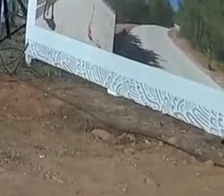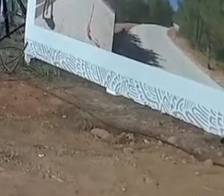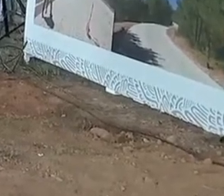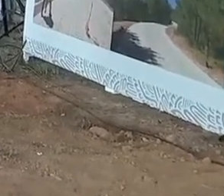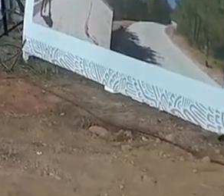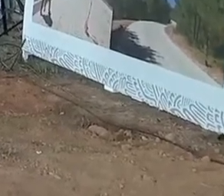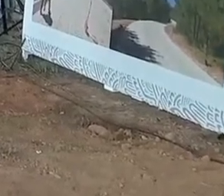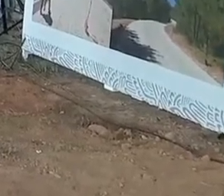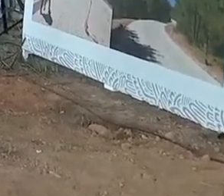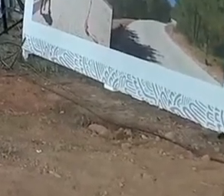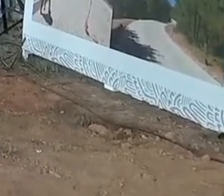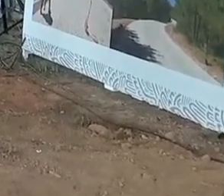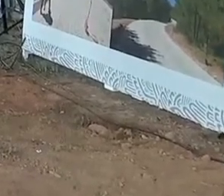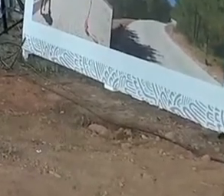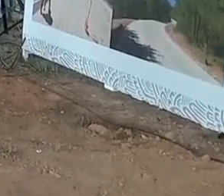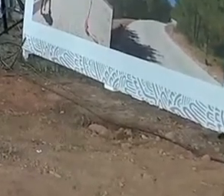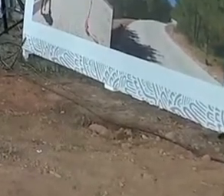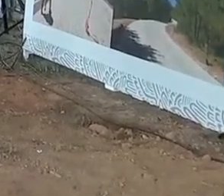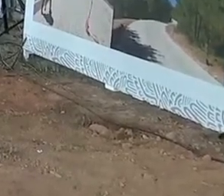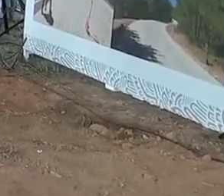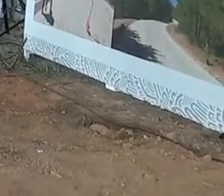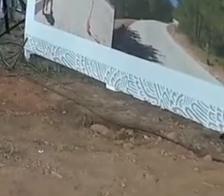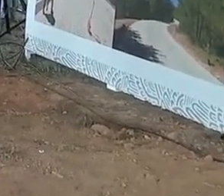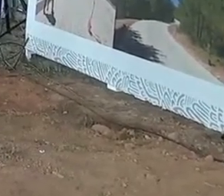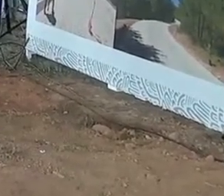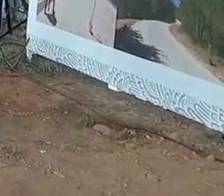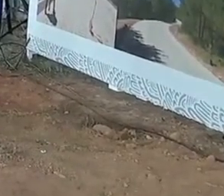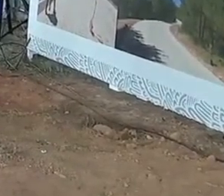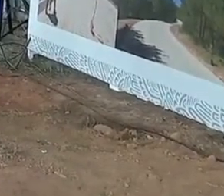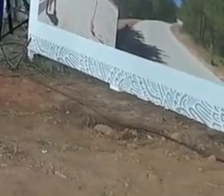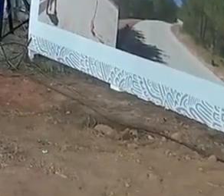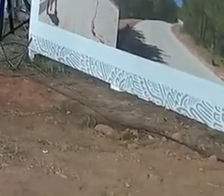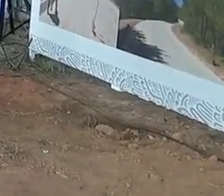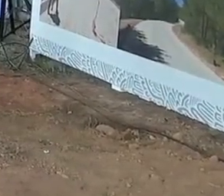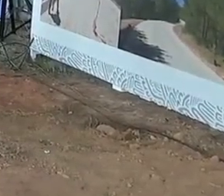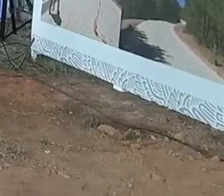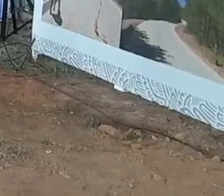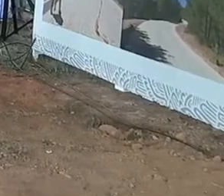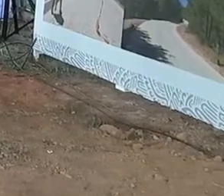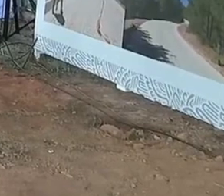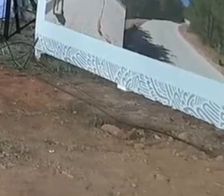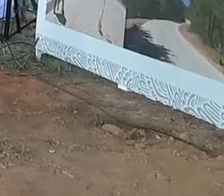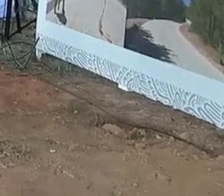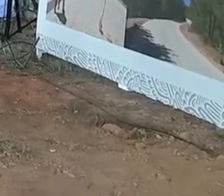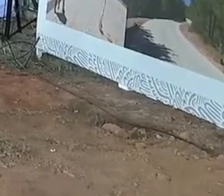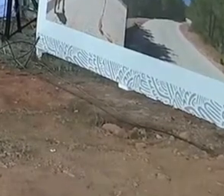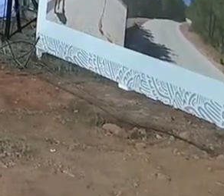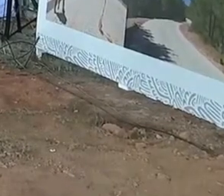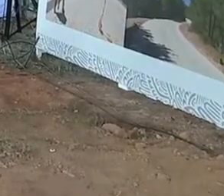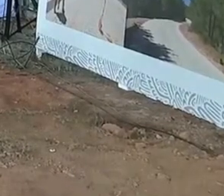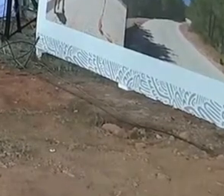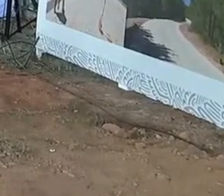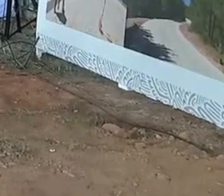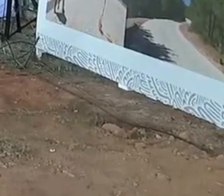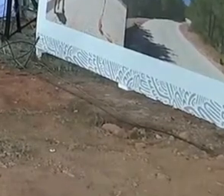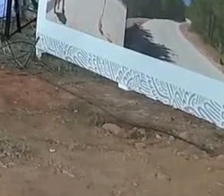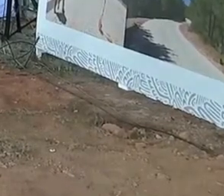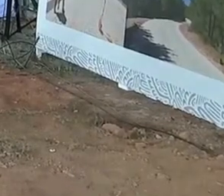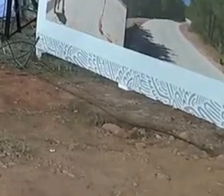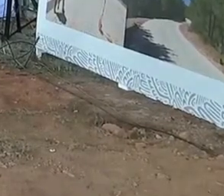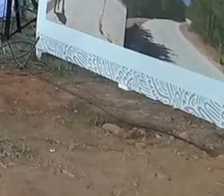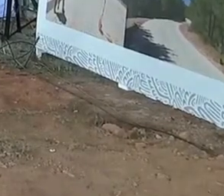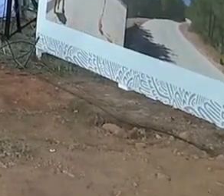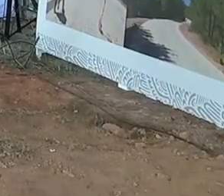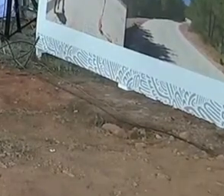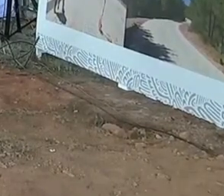en la inauguración del camino de concreto hidráulico a Santiago Nejapilla, que en realidad en el diminutivo es